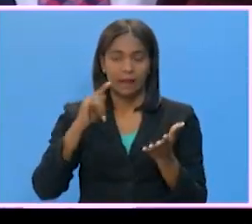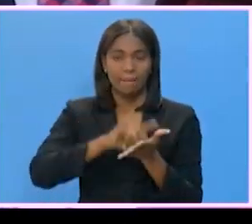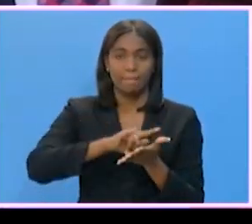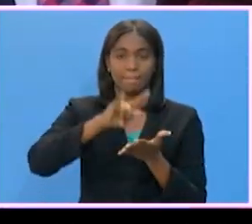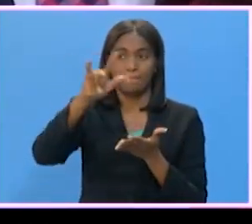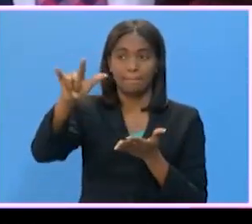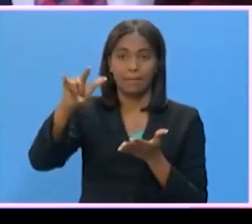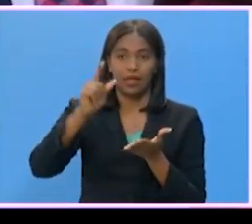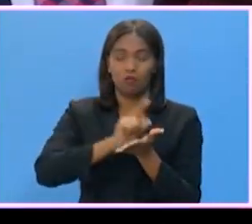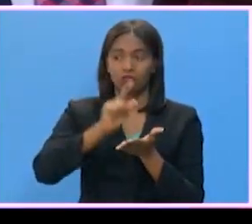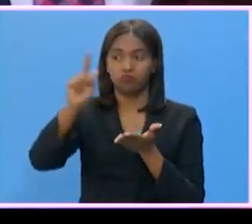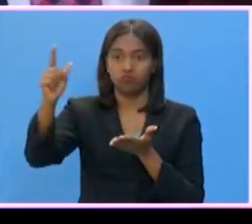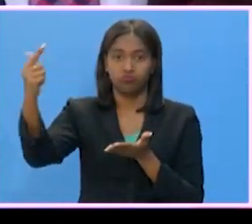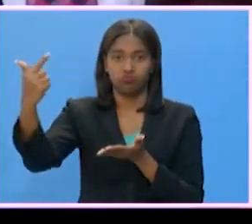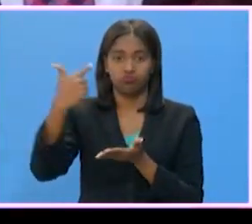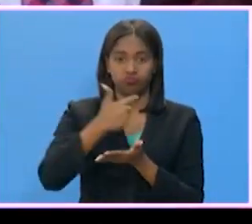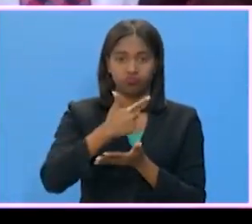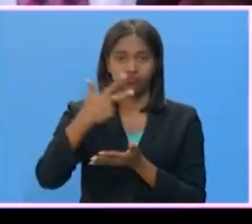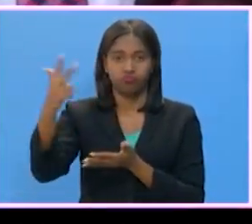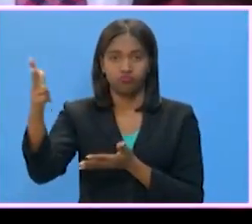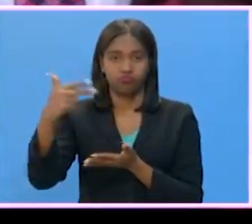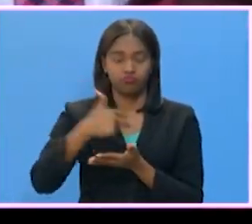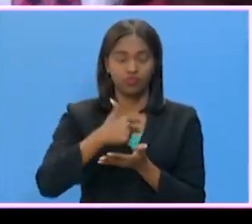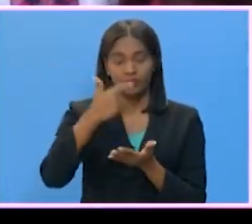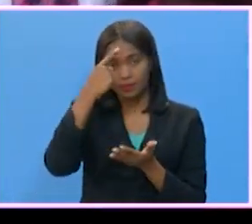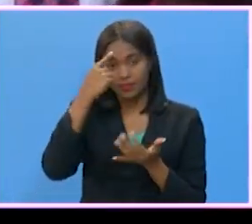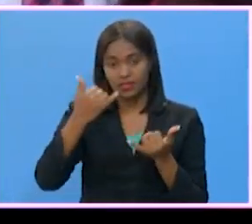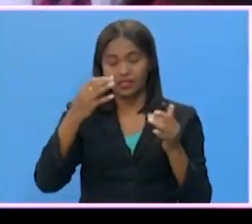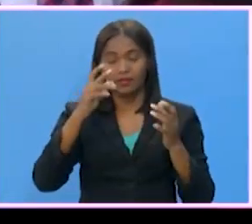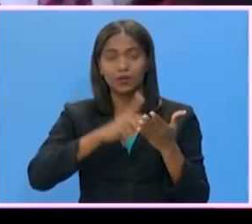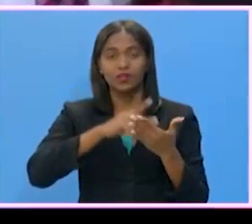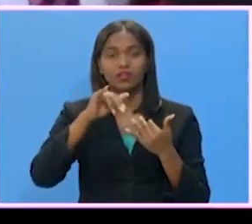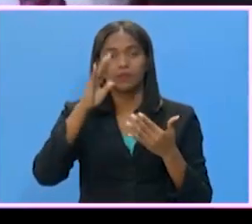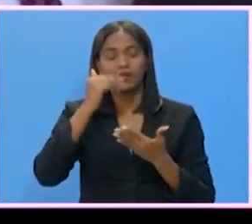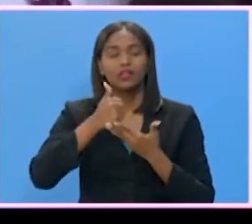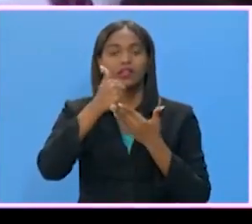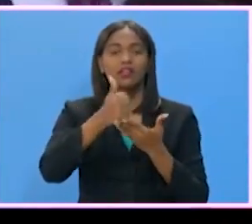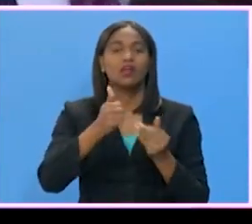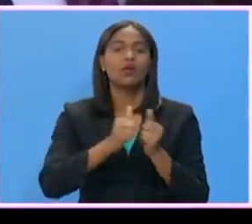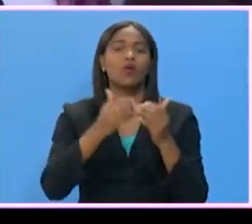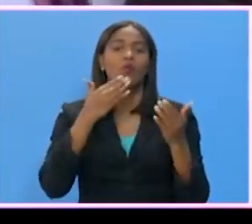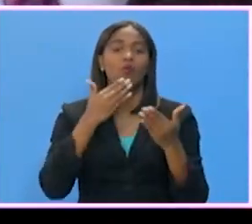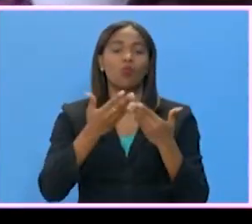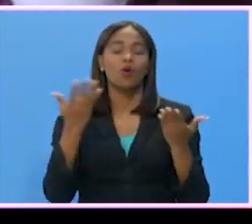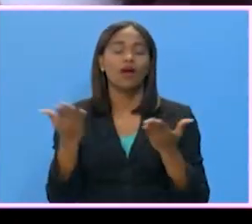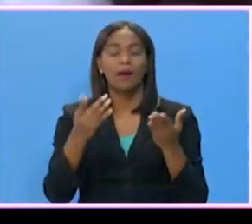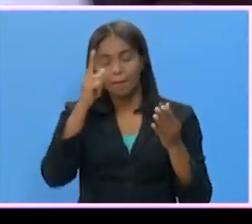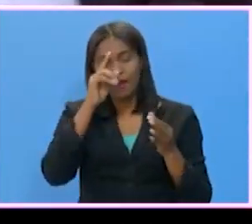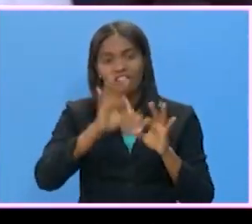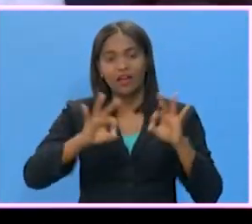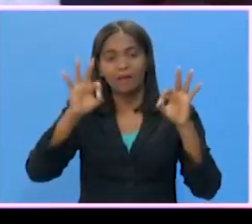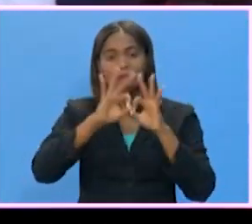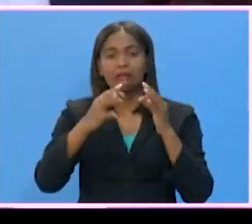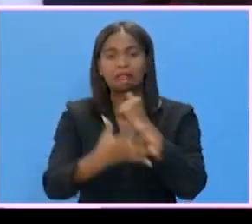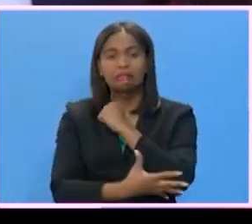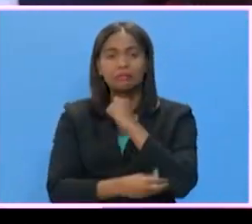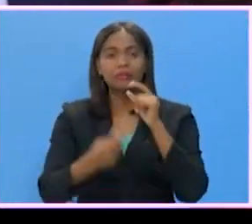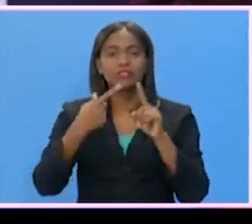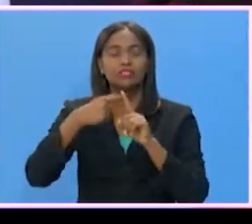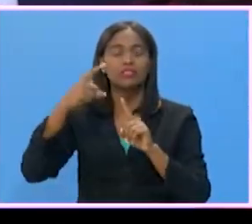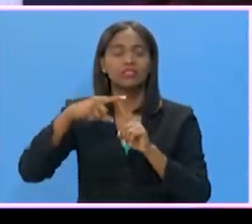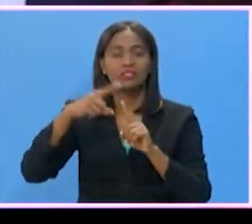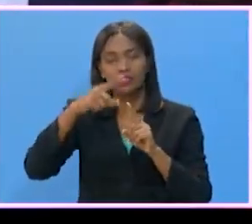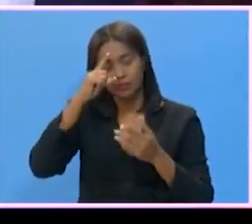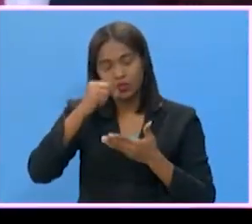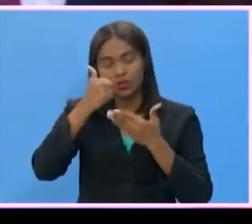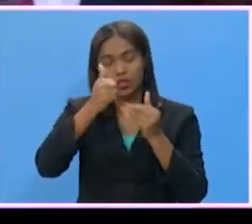Santo Domingo todos los días. Y entendemos que este proyecto va a beneficiar enormemente a las familias de escasos recursos de San Cristóbal, ahorrándole